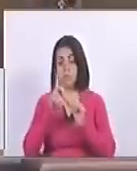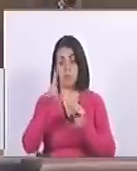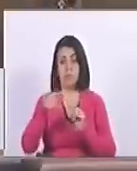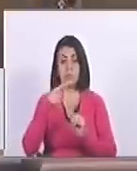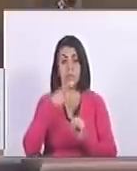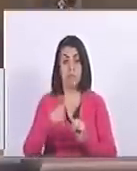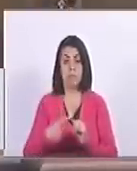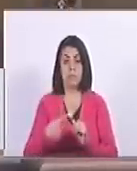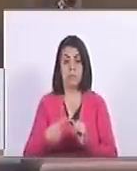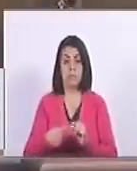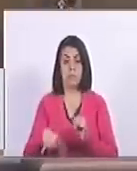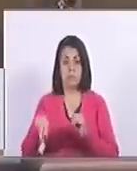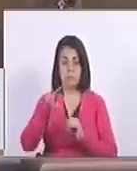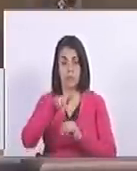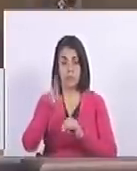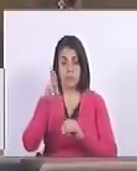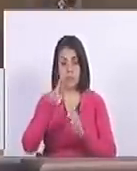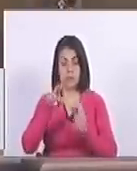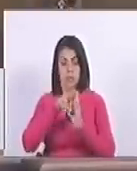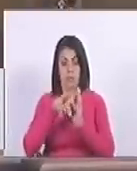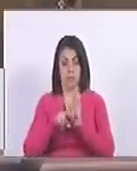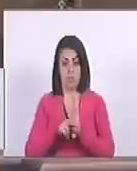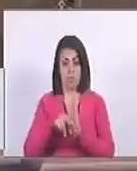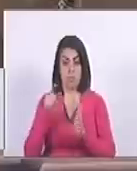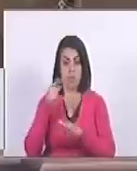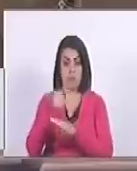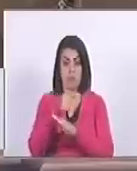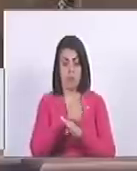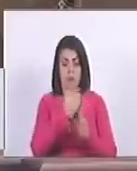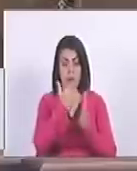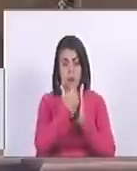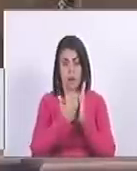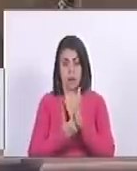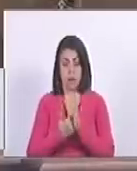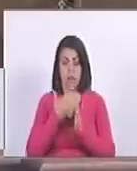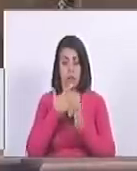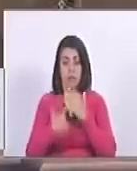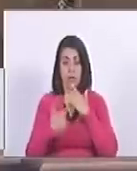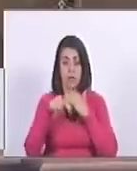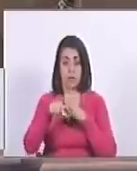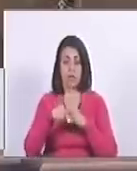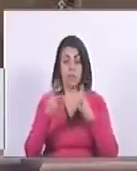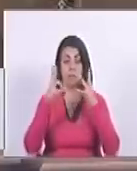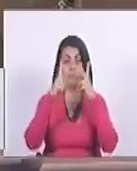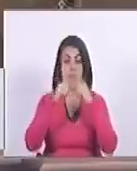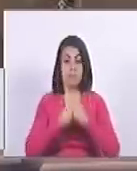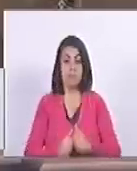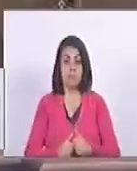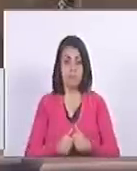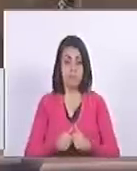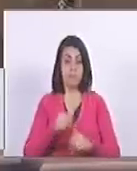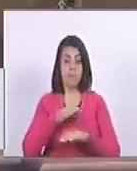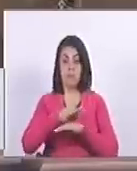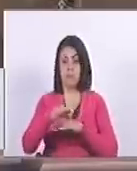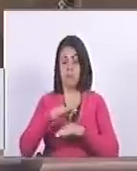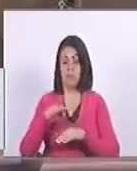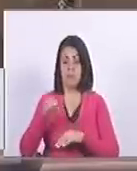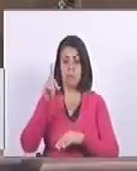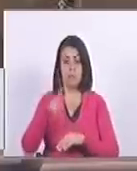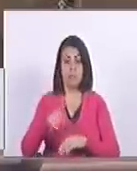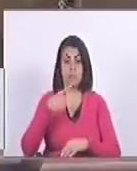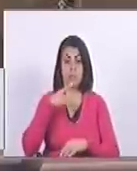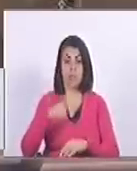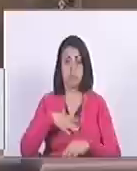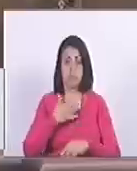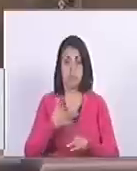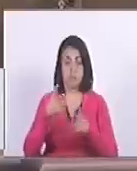es condición o requisito para el trámite en cuestión. En este caso, las administraciones estatales y municipales tendrán